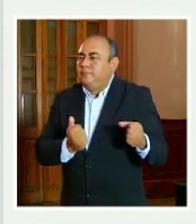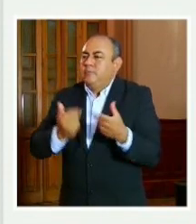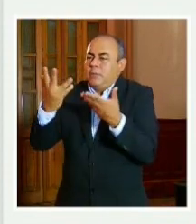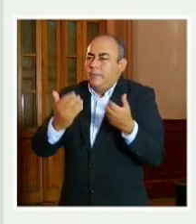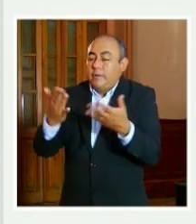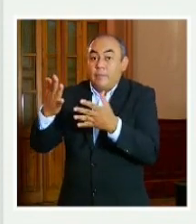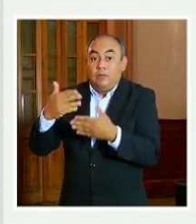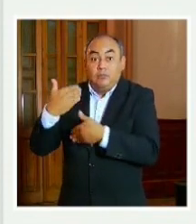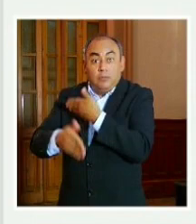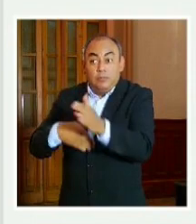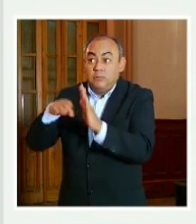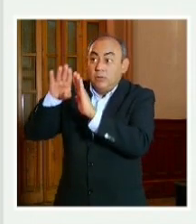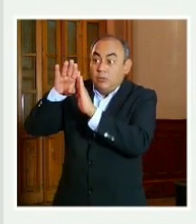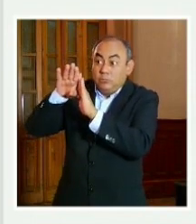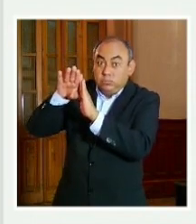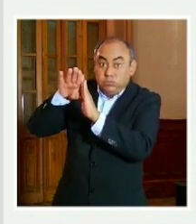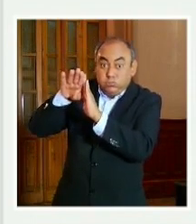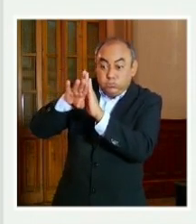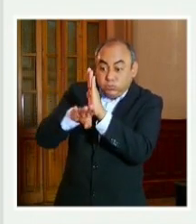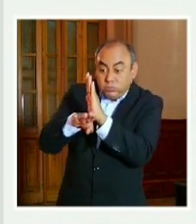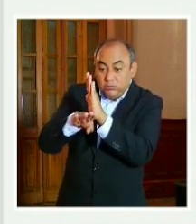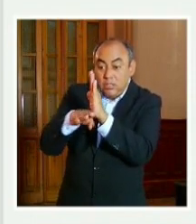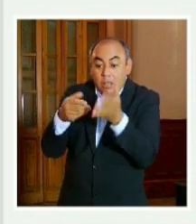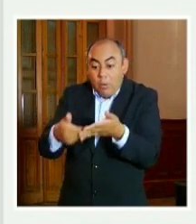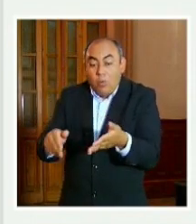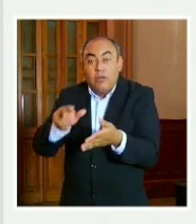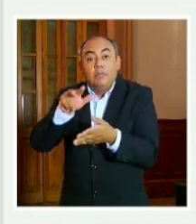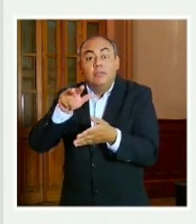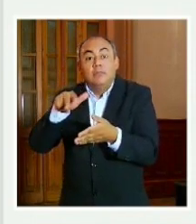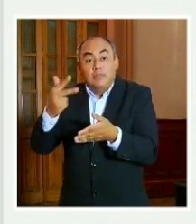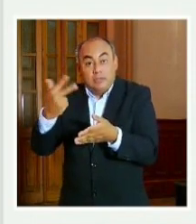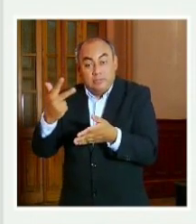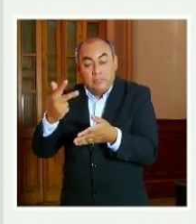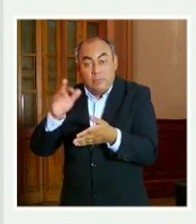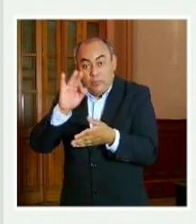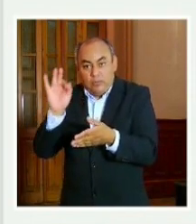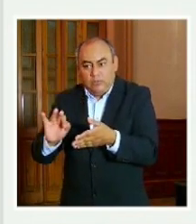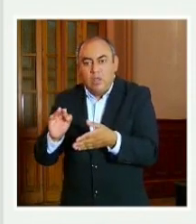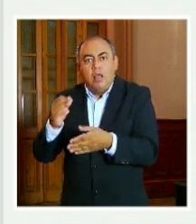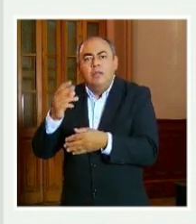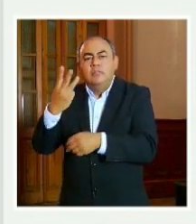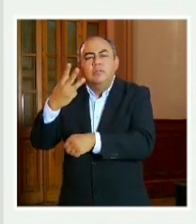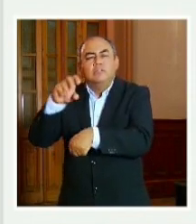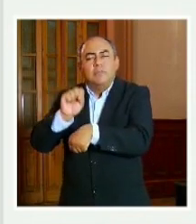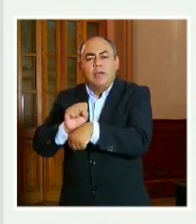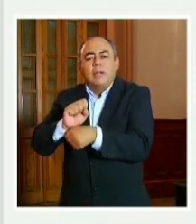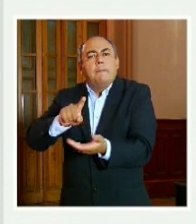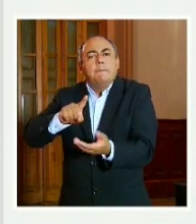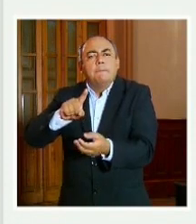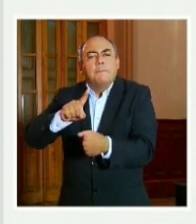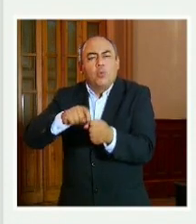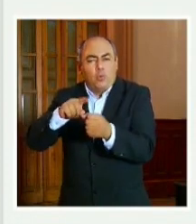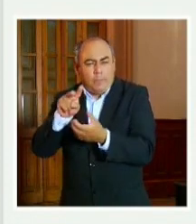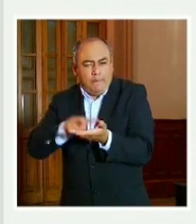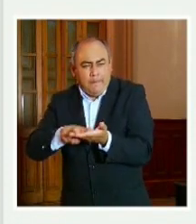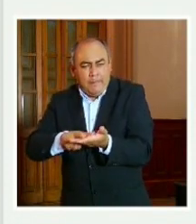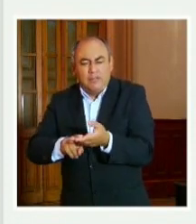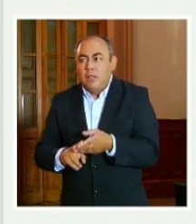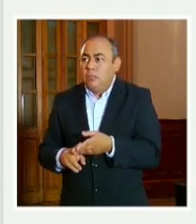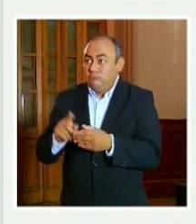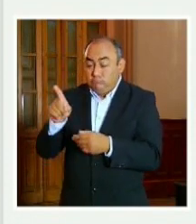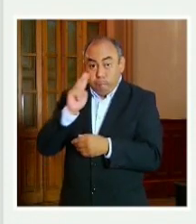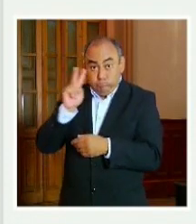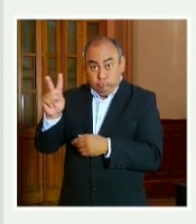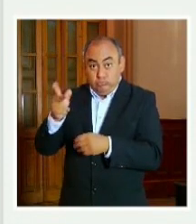un 13%, ya este indicador tiene 3 semanas en color verde y el descenso continúa de